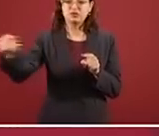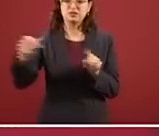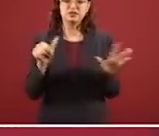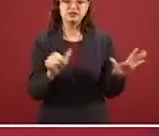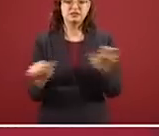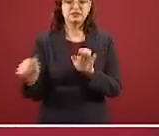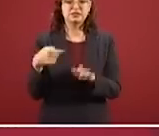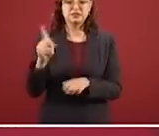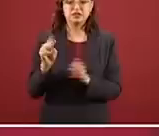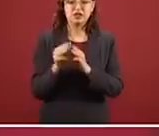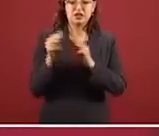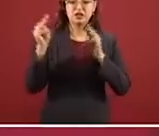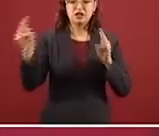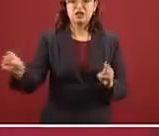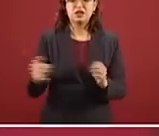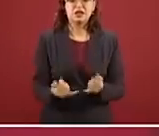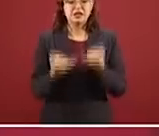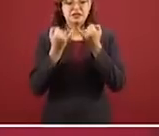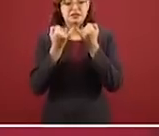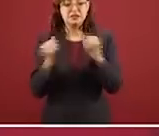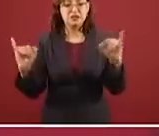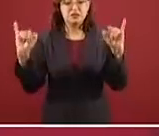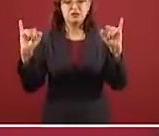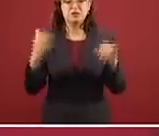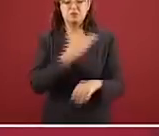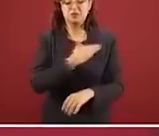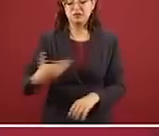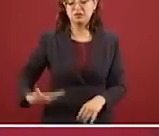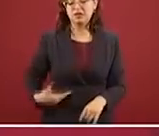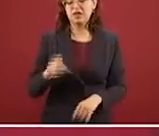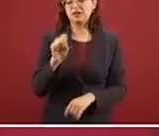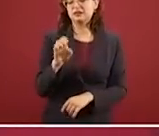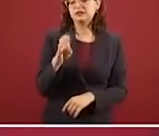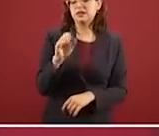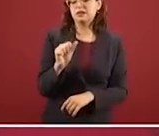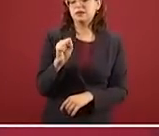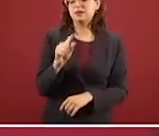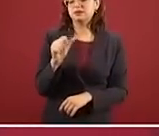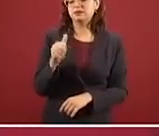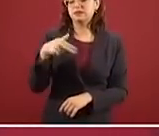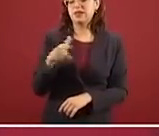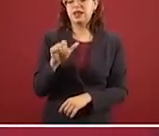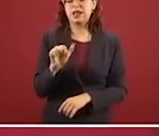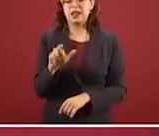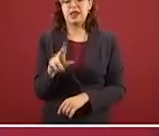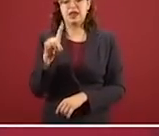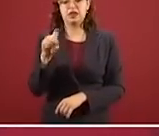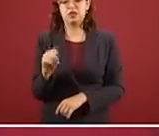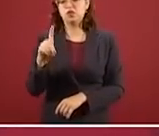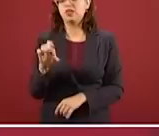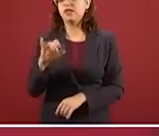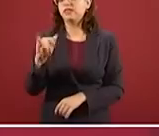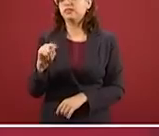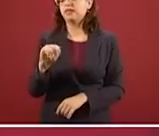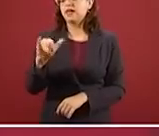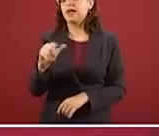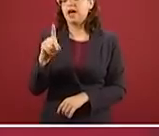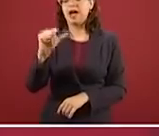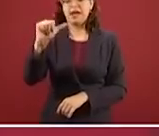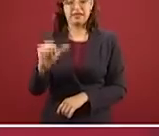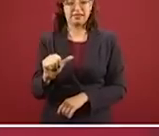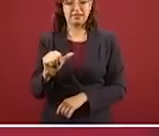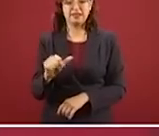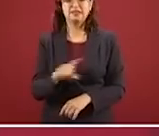600 kilómetros, lo inauguró el presidente Sebastián Lerdo de Tejada. Y luego,